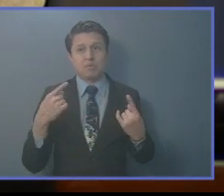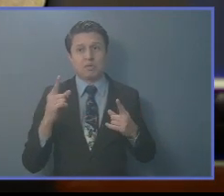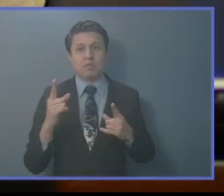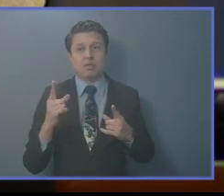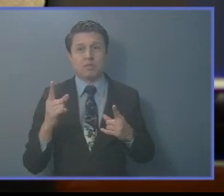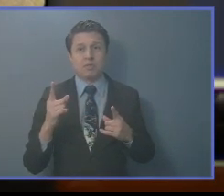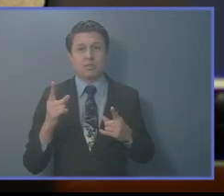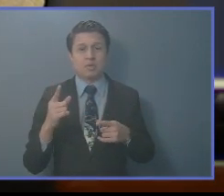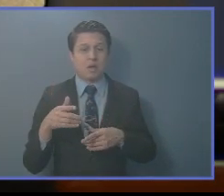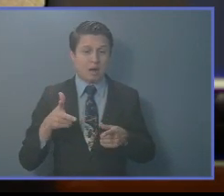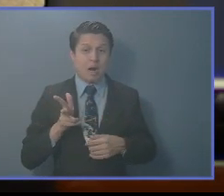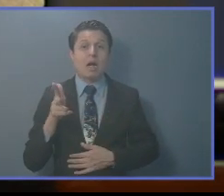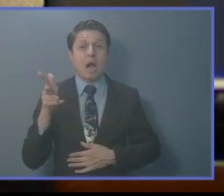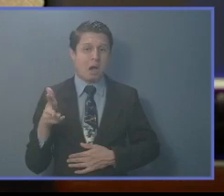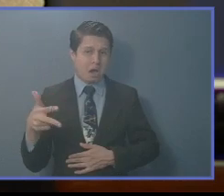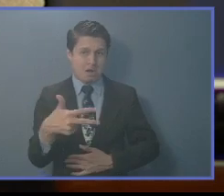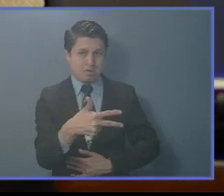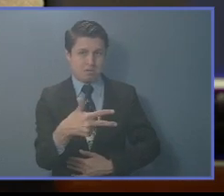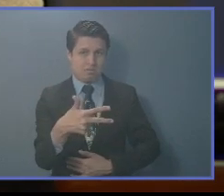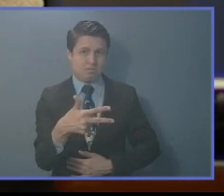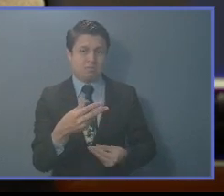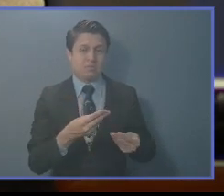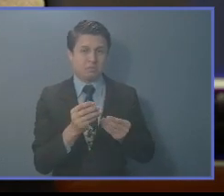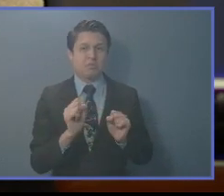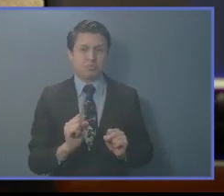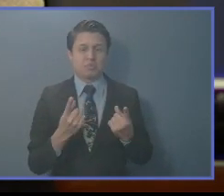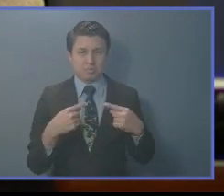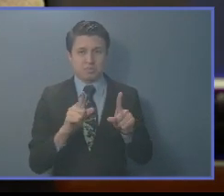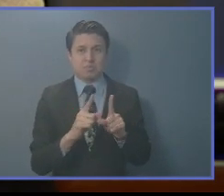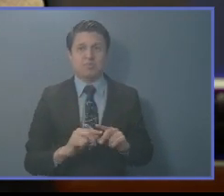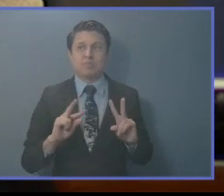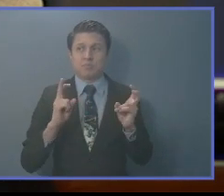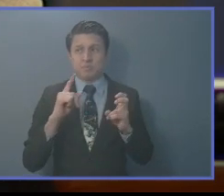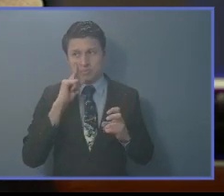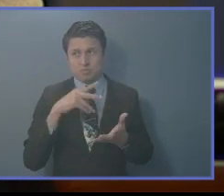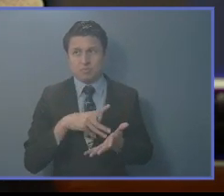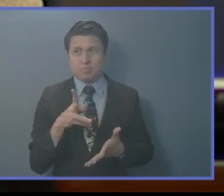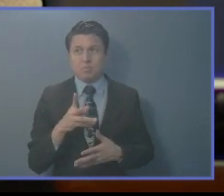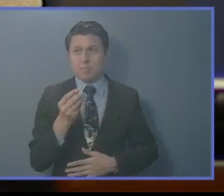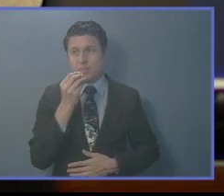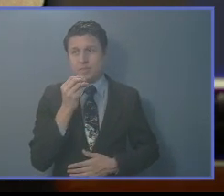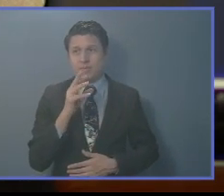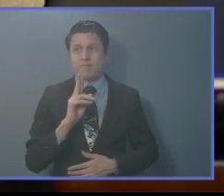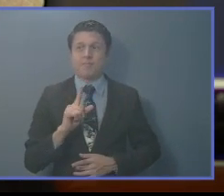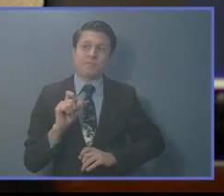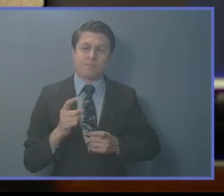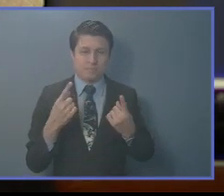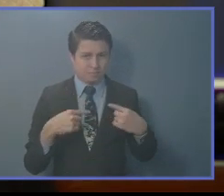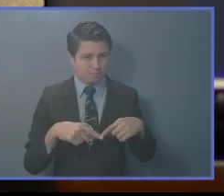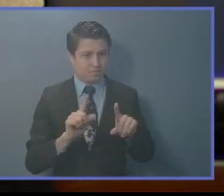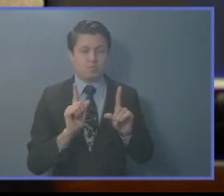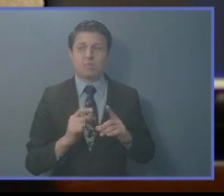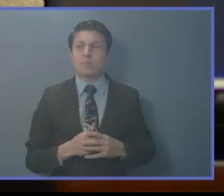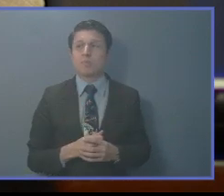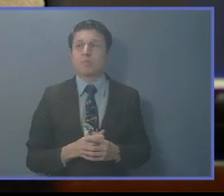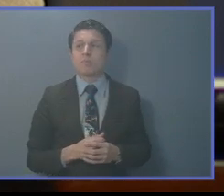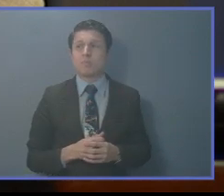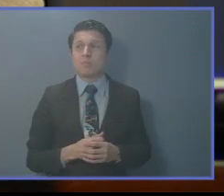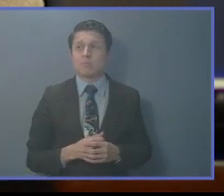abiertos de atención 8. Espacios abiertos de atención al público de los restaurantes y cafetines. Se mantiene abierto el servicio a domicilio y para